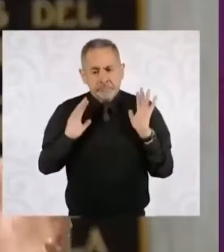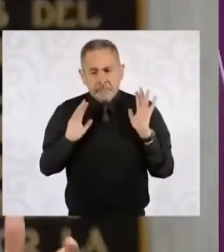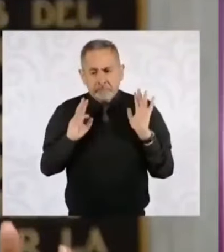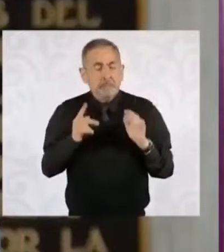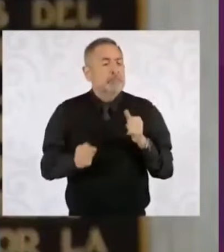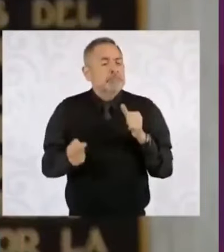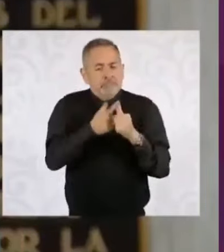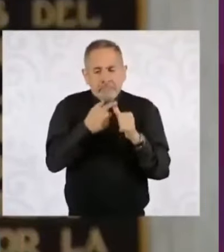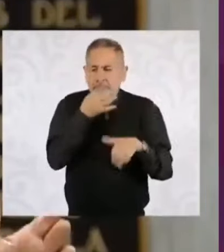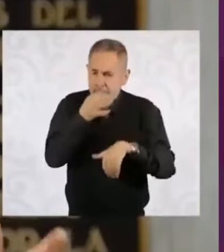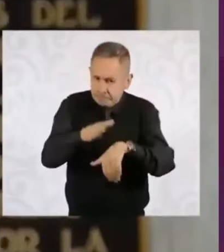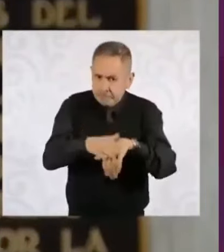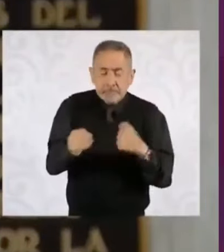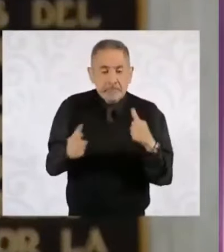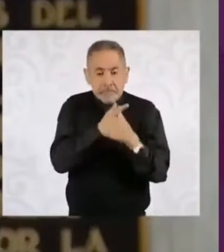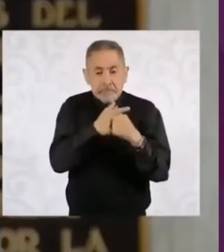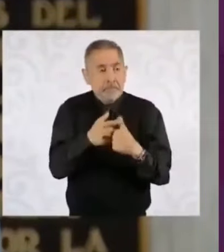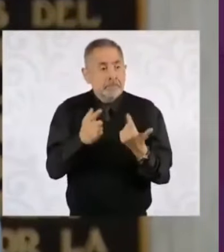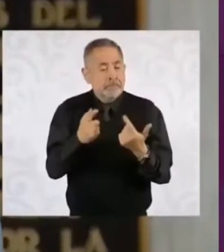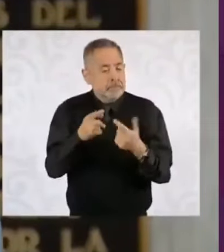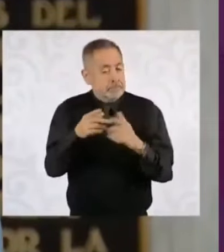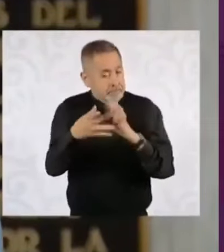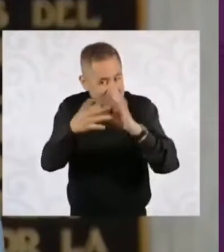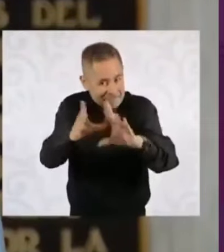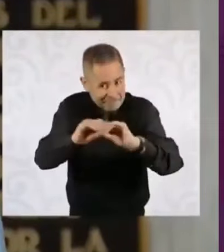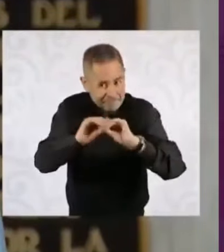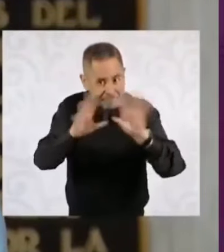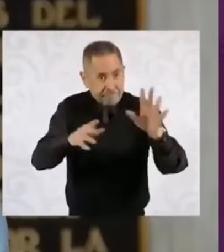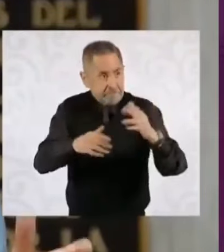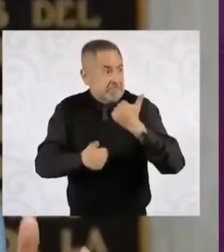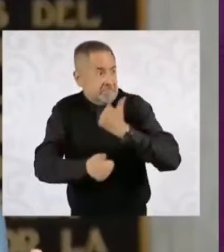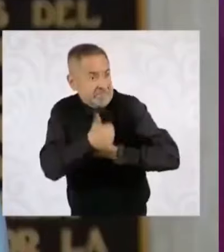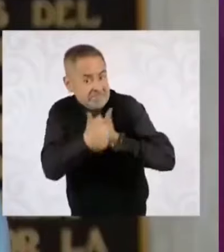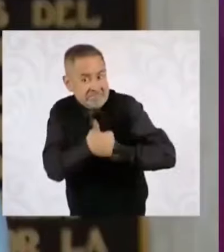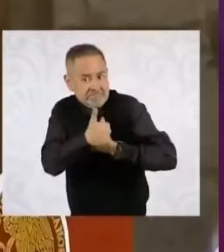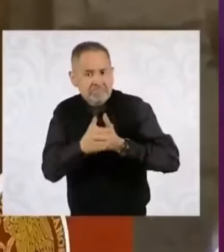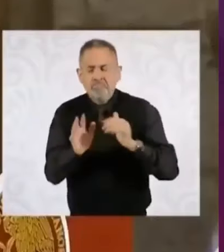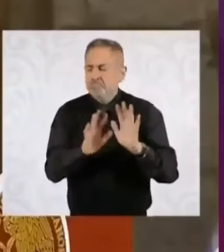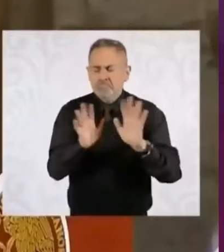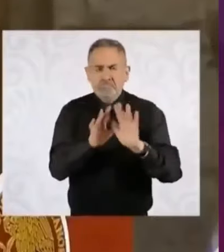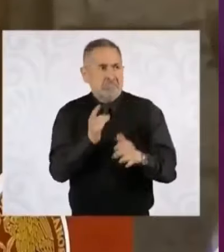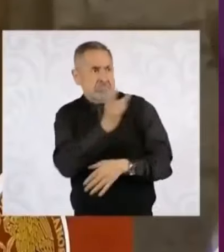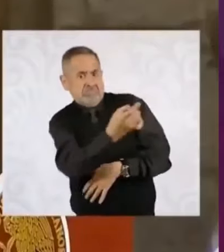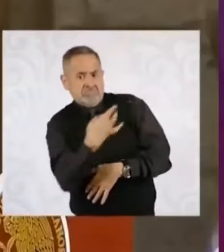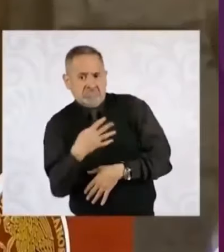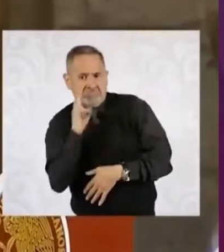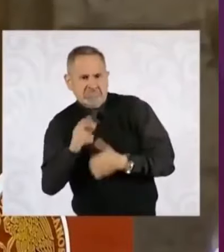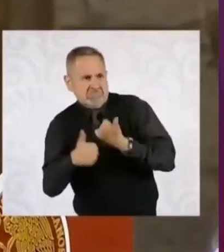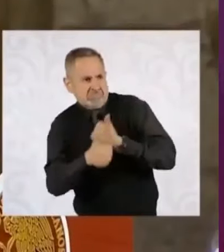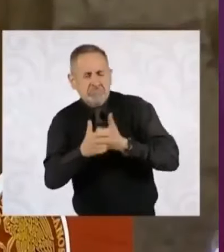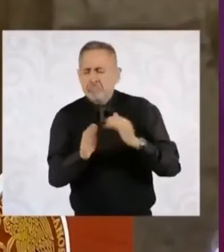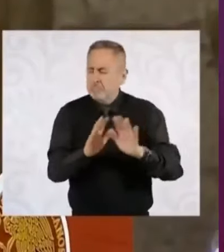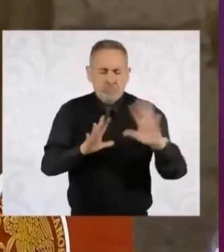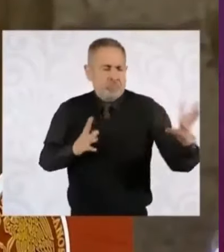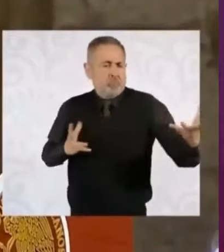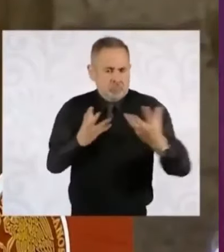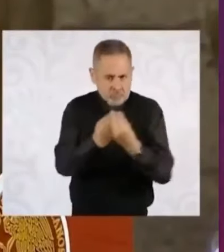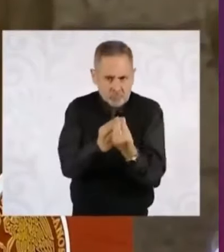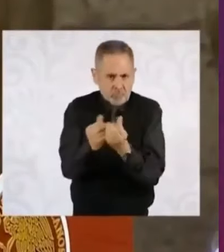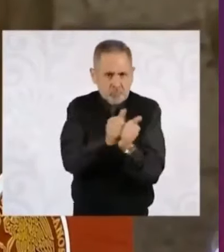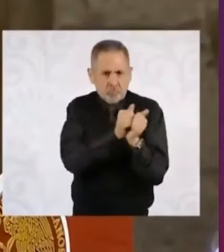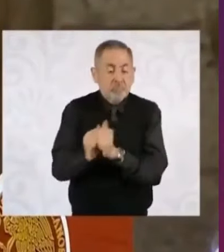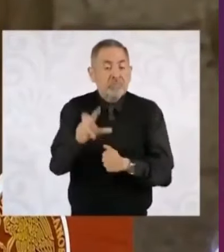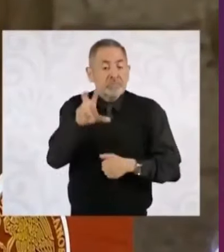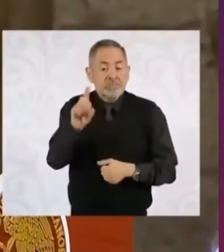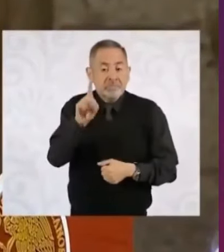nos complementamos, no competimos entre nosotros, somos el 30% del PIB mundial y